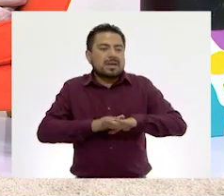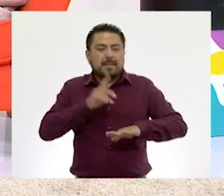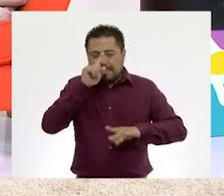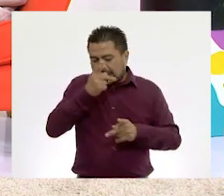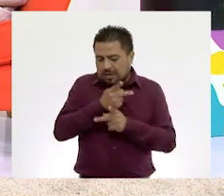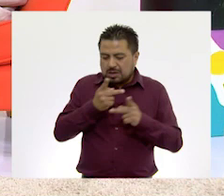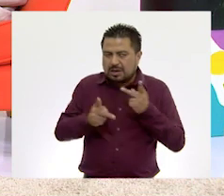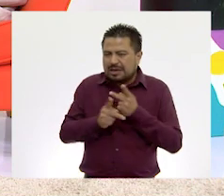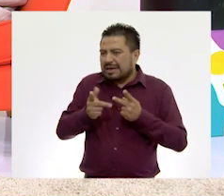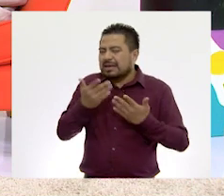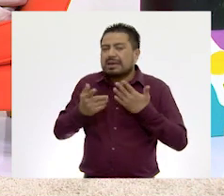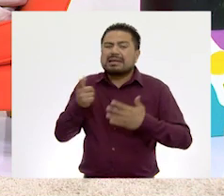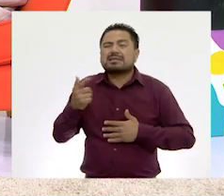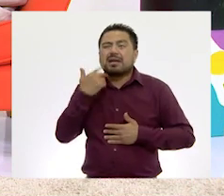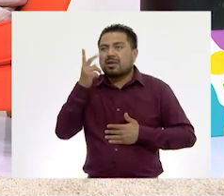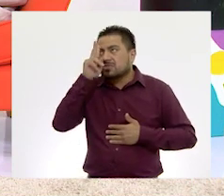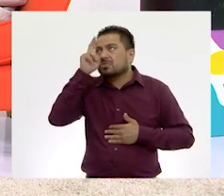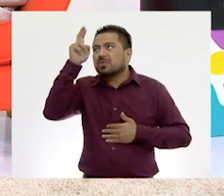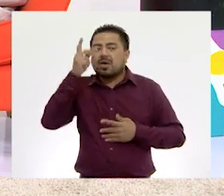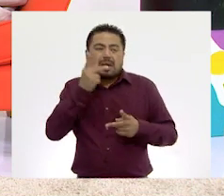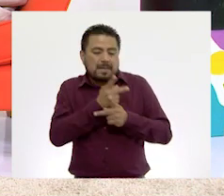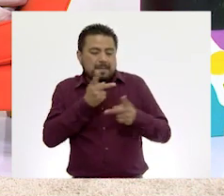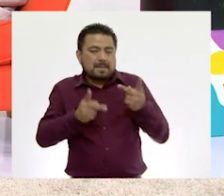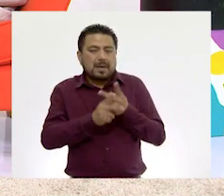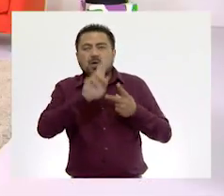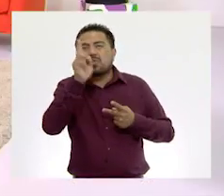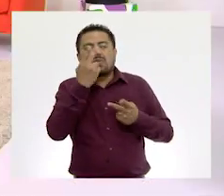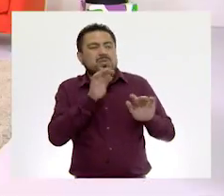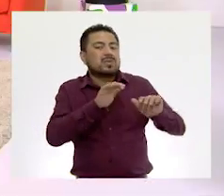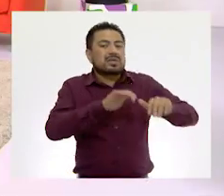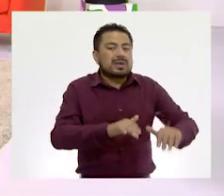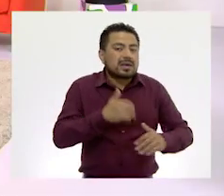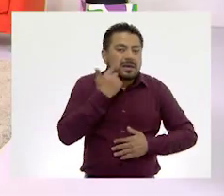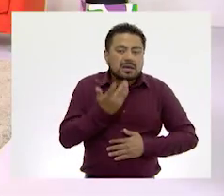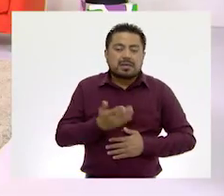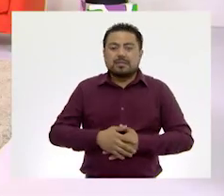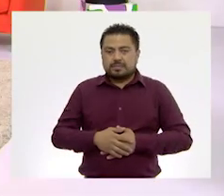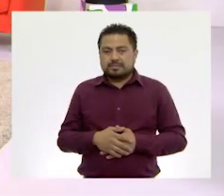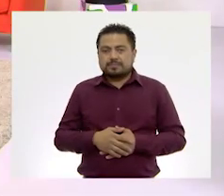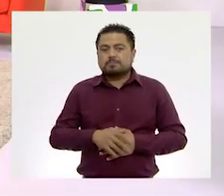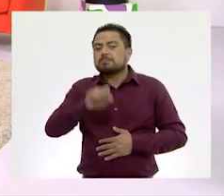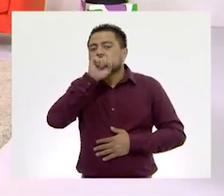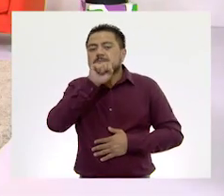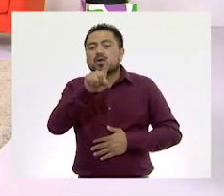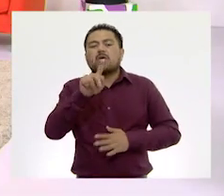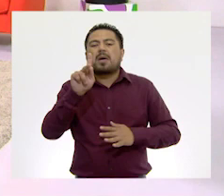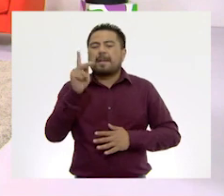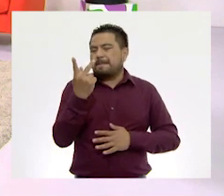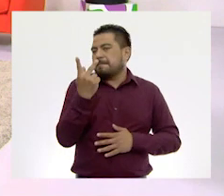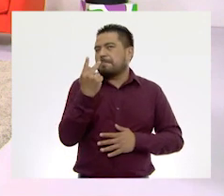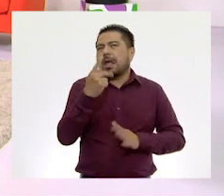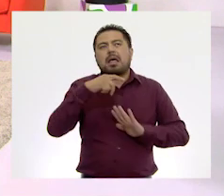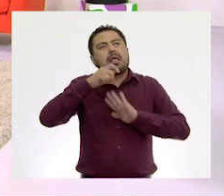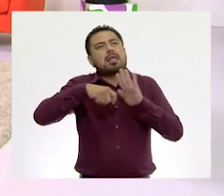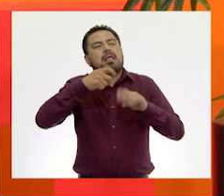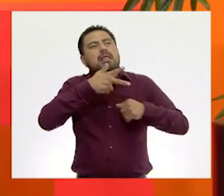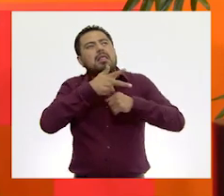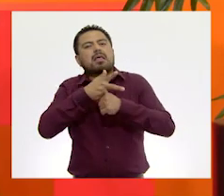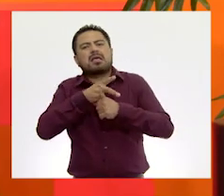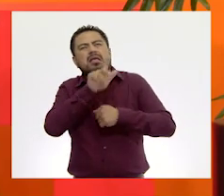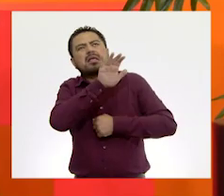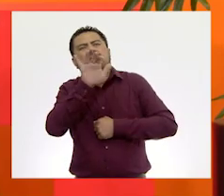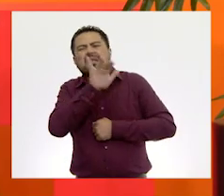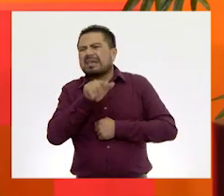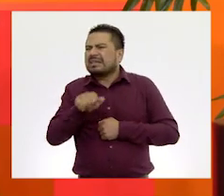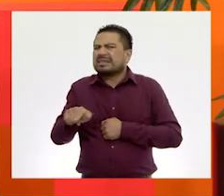prepa. Ya está muy ilusionada con su prepa y la universidad, ¿no? Y entonces, también cuando vemos películas subtituladas, pues ella también